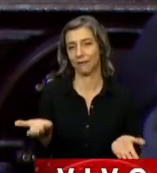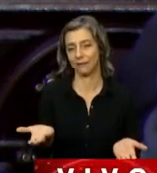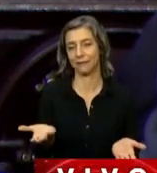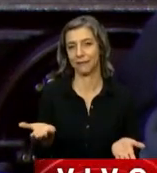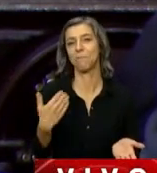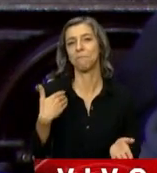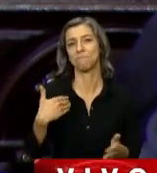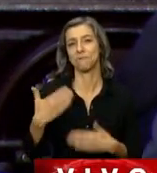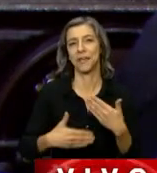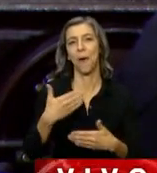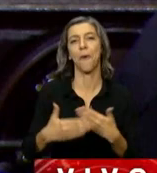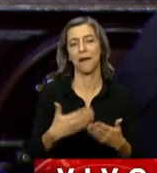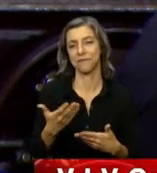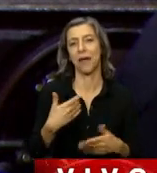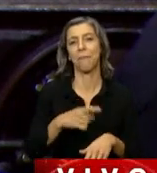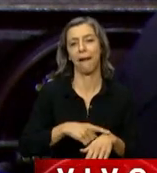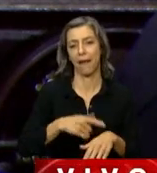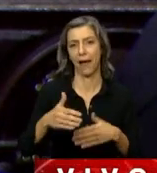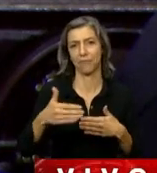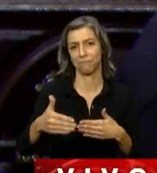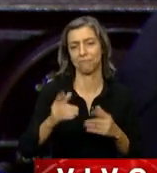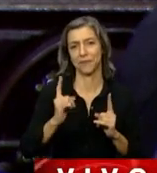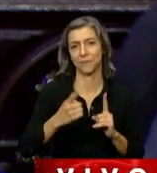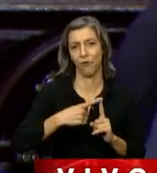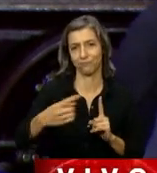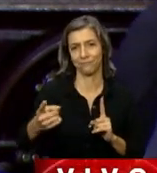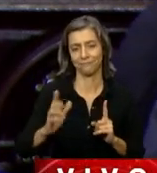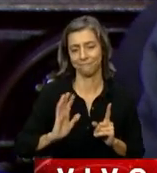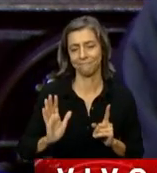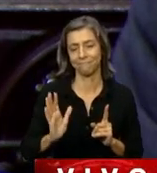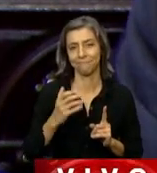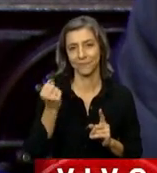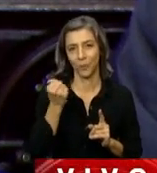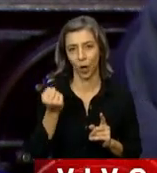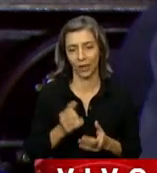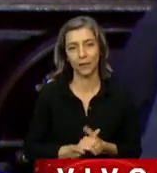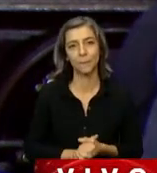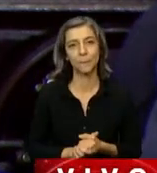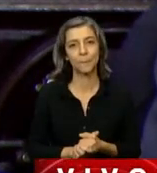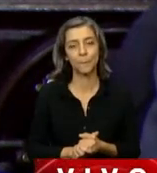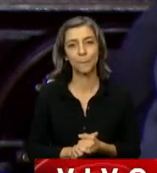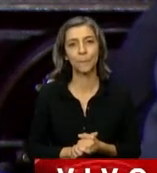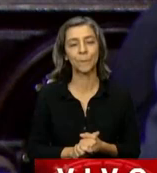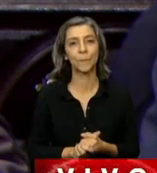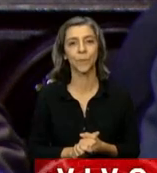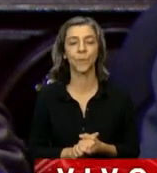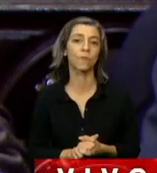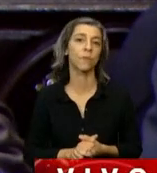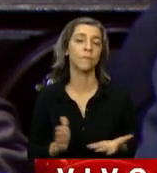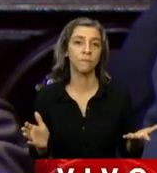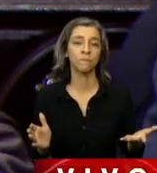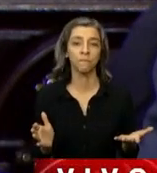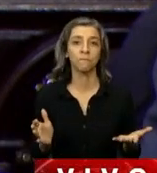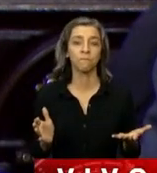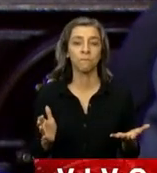avanzar en la prórroga de las asignaciones específicas. Mire, es cierto